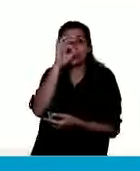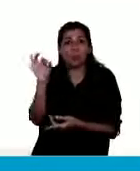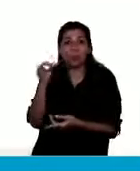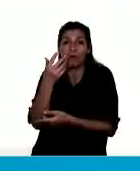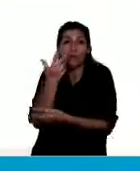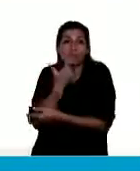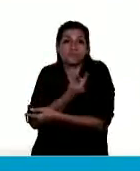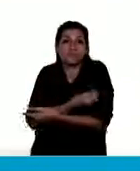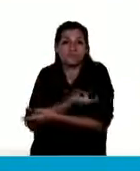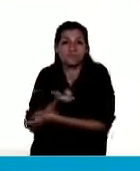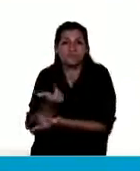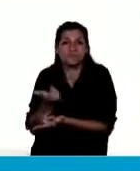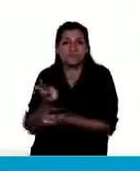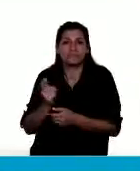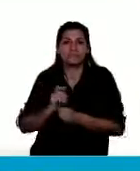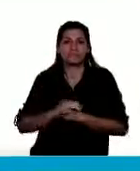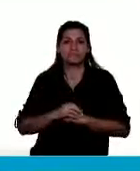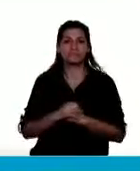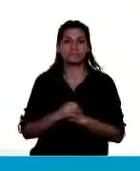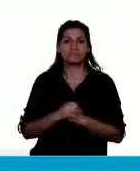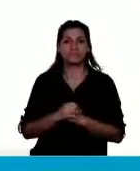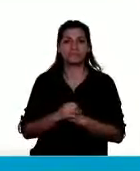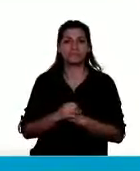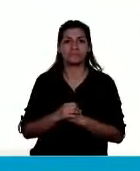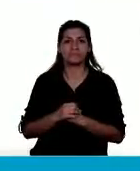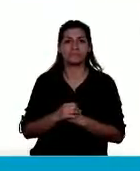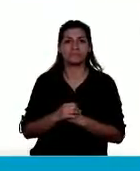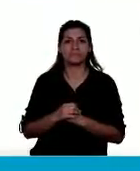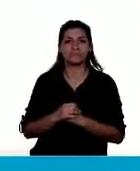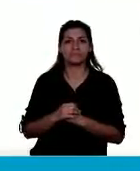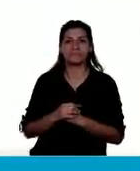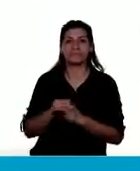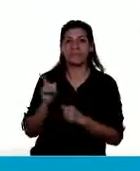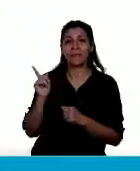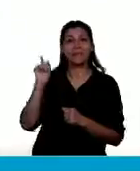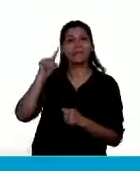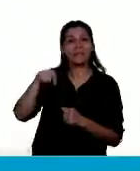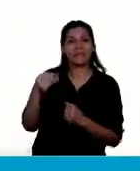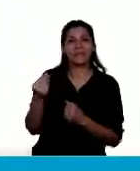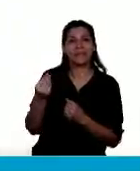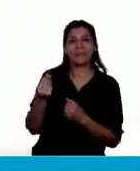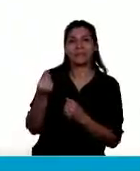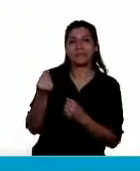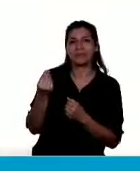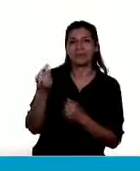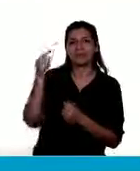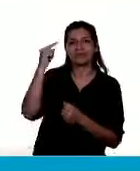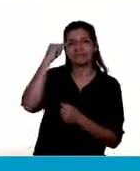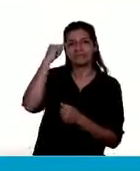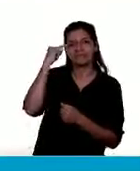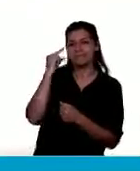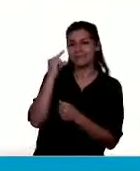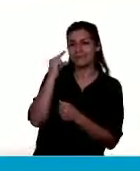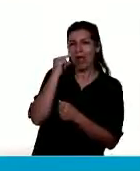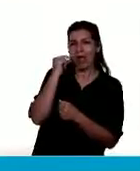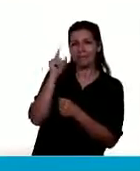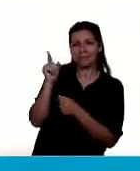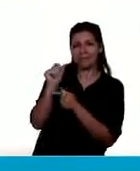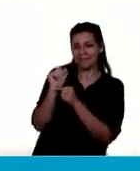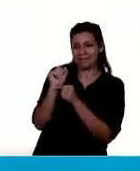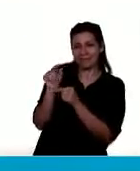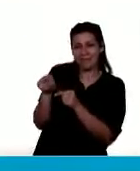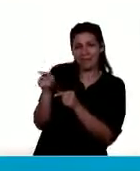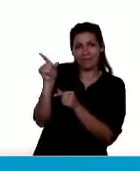recibido una vacuna. Y esto fue porque la concepción de salud que tuvo Carrillo, que